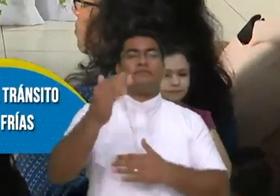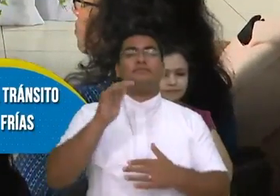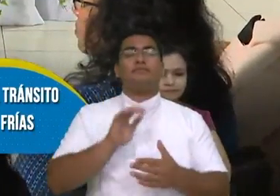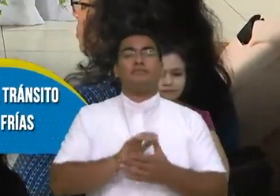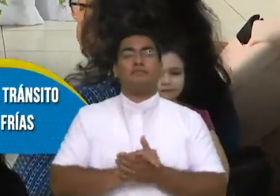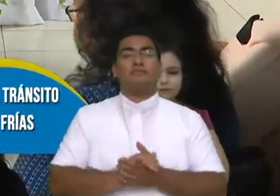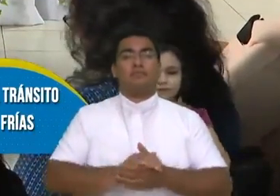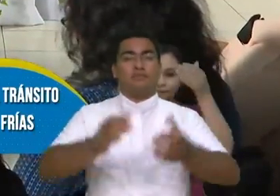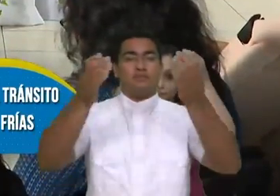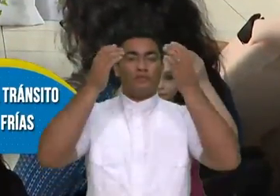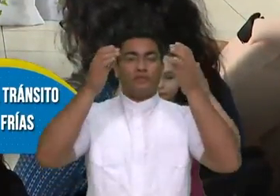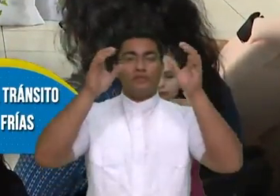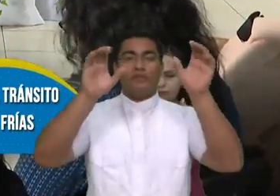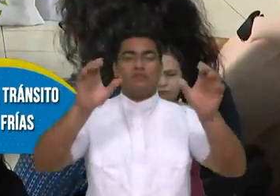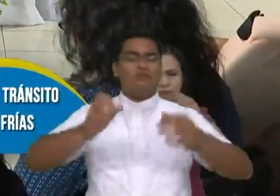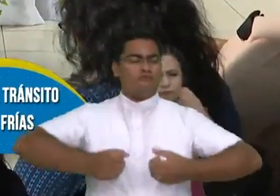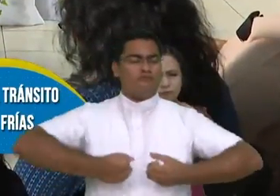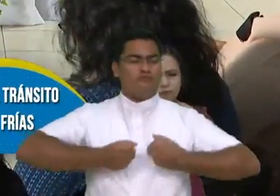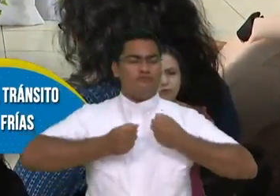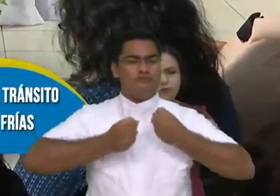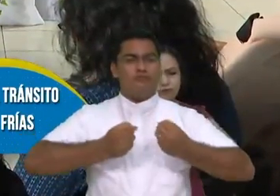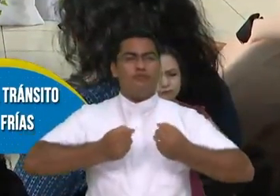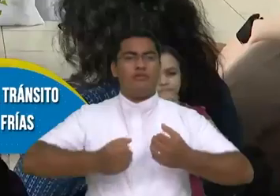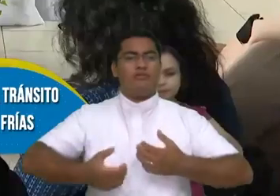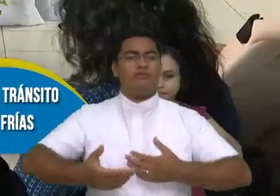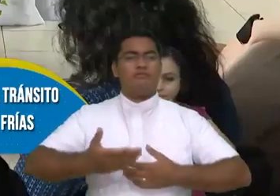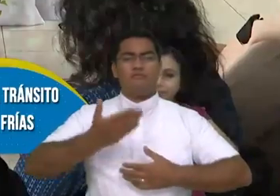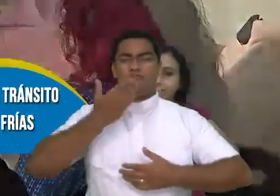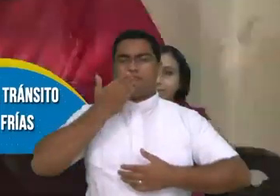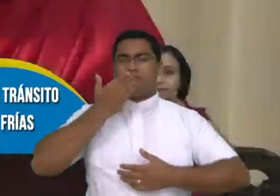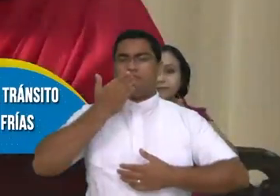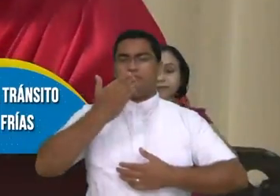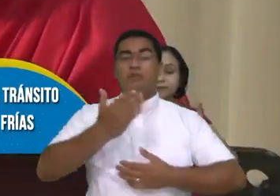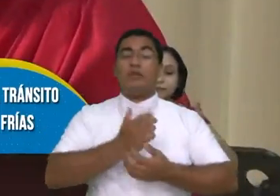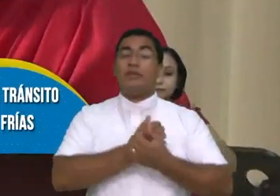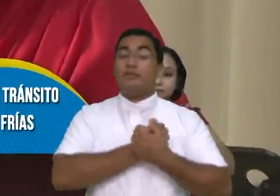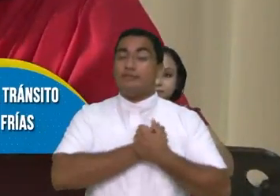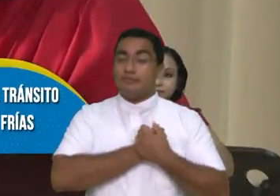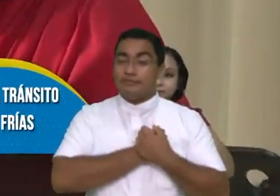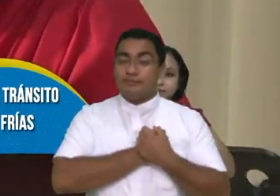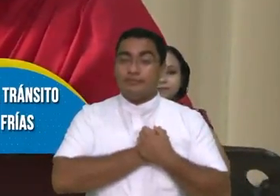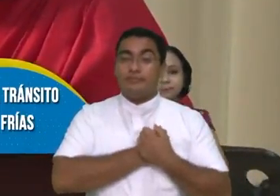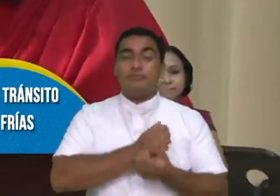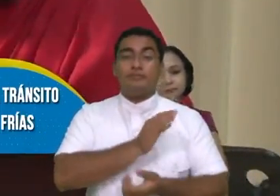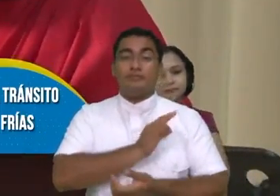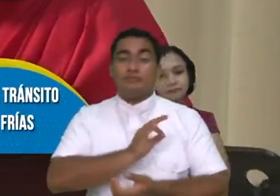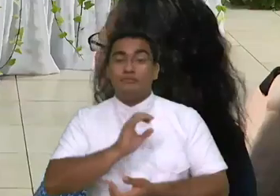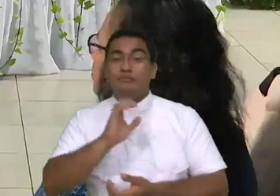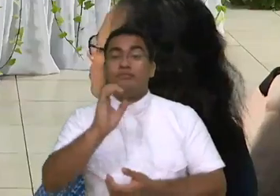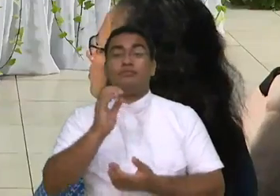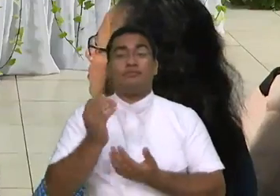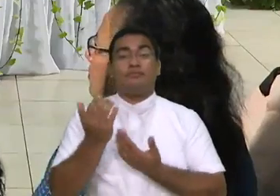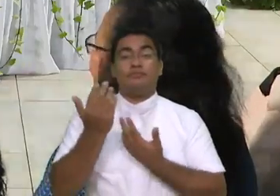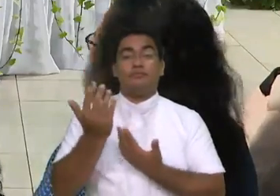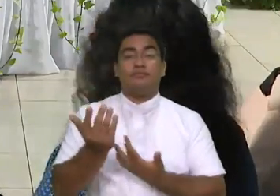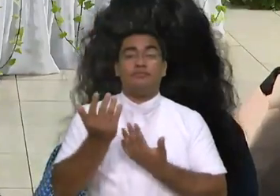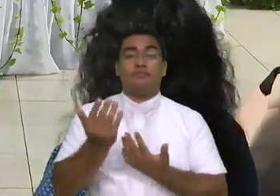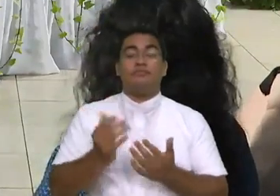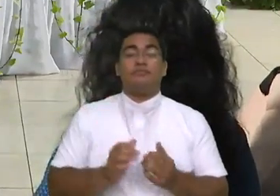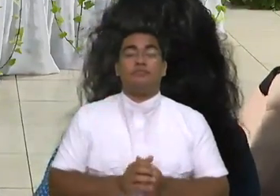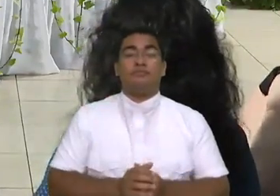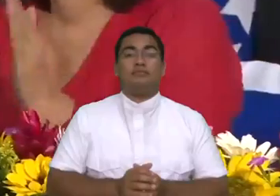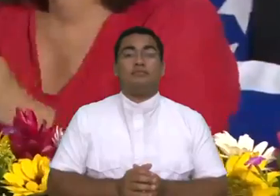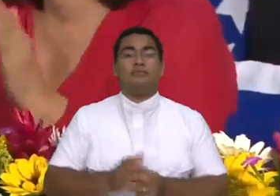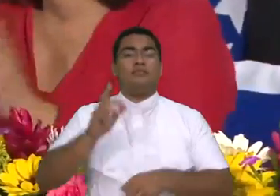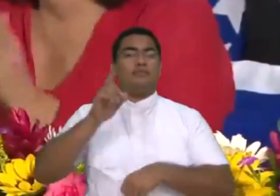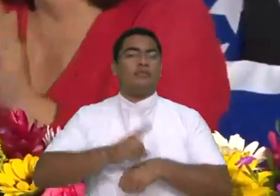la cultura brava, desafiante, de amor, de fe y de esperanza. En tanto, el